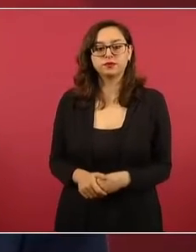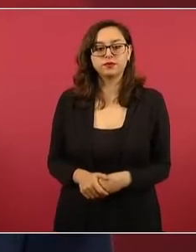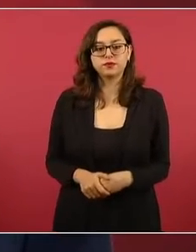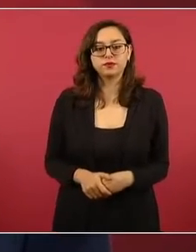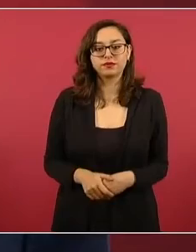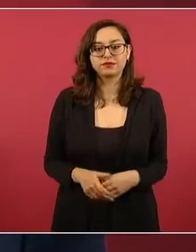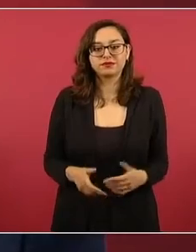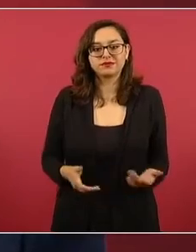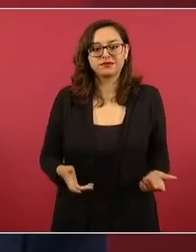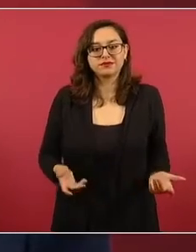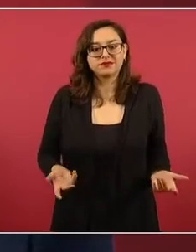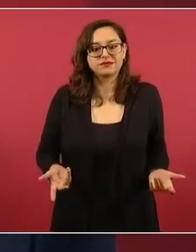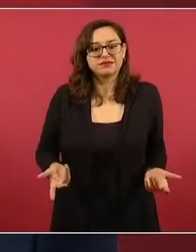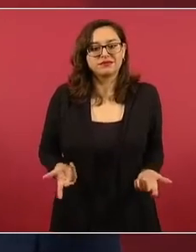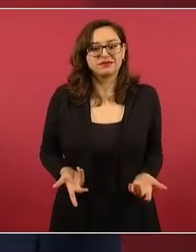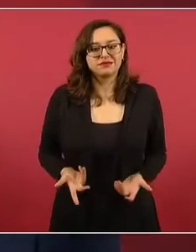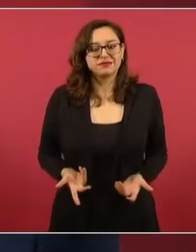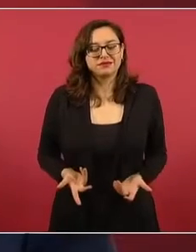Pues